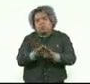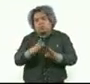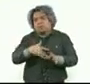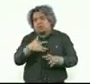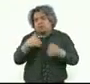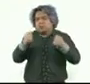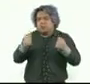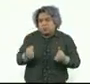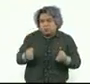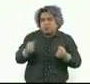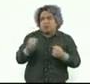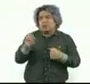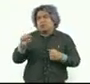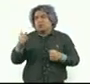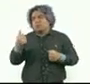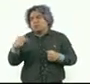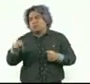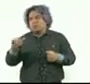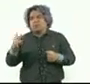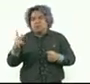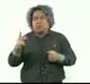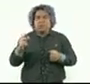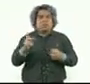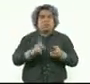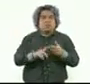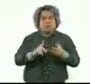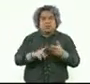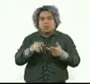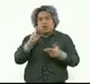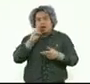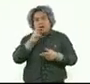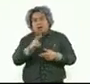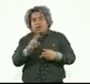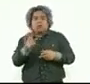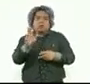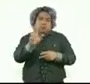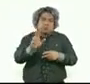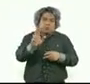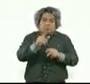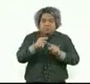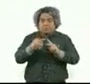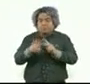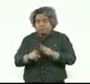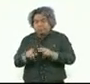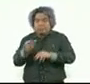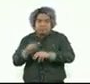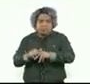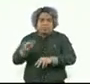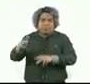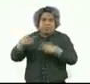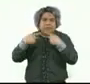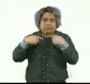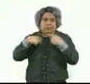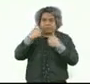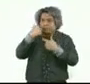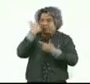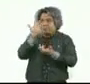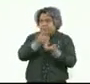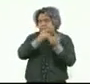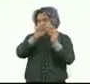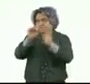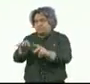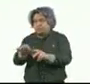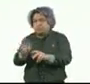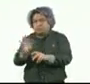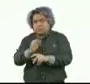la eficacia de Sputnik, la relevancia del refuerzo, surgió efecto a partir del día martes, y ya vimos un incremento ahí en la población que acudió. No sé si